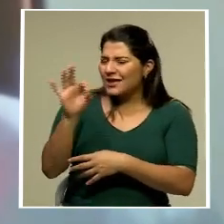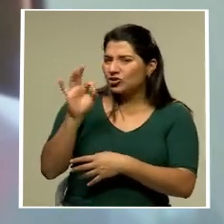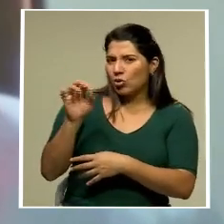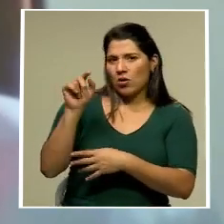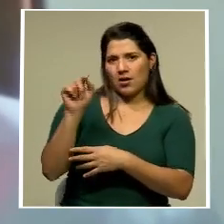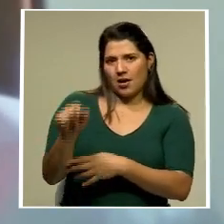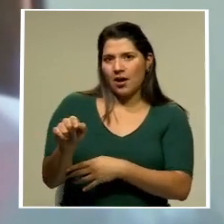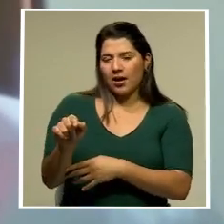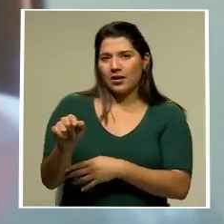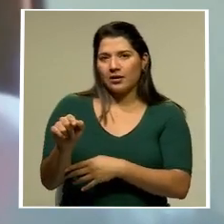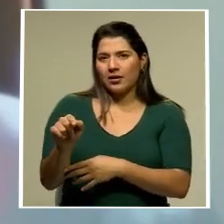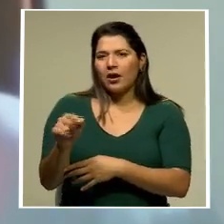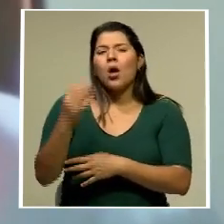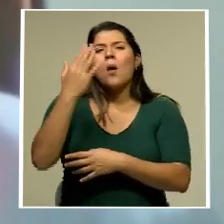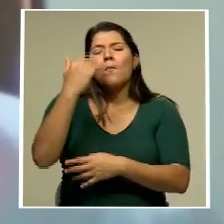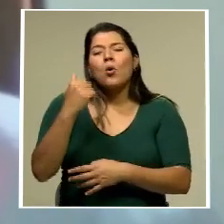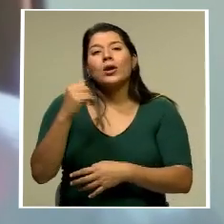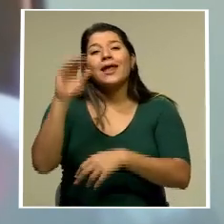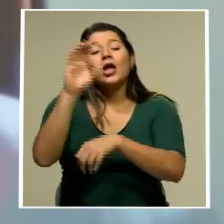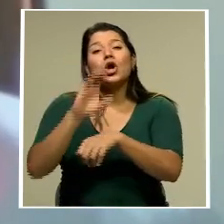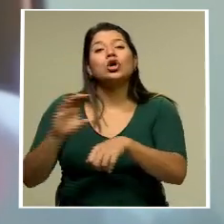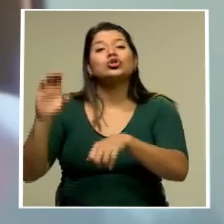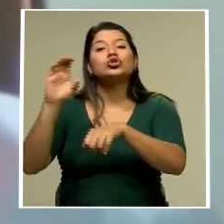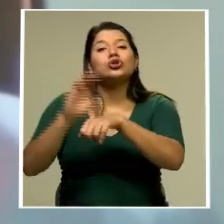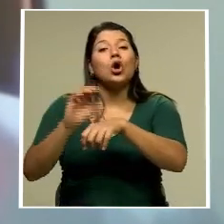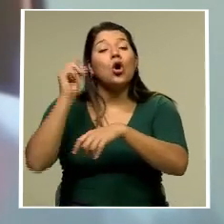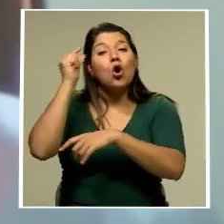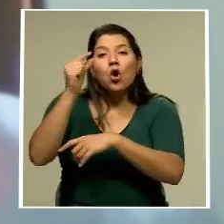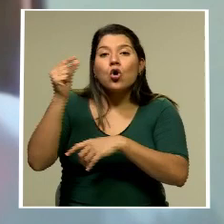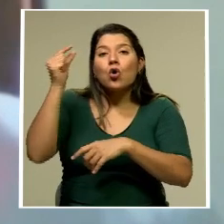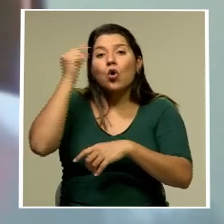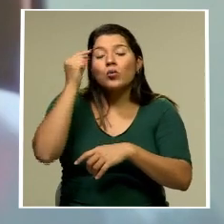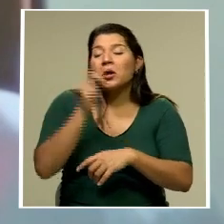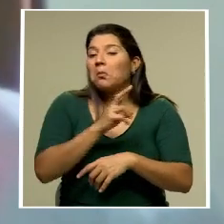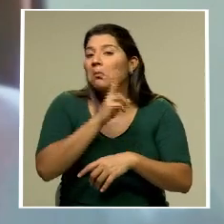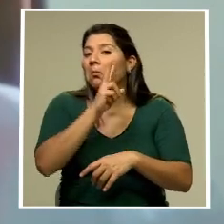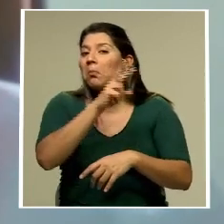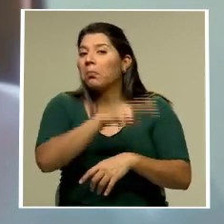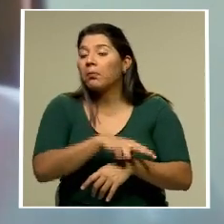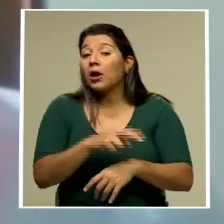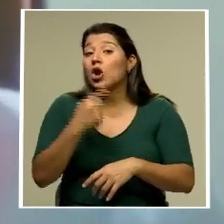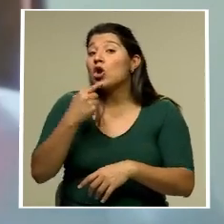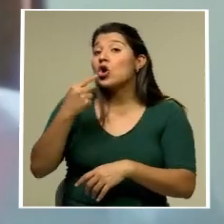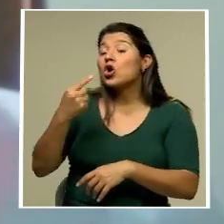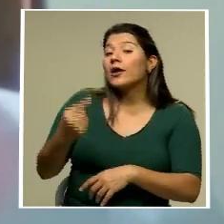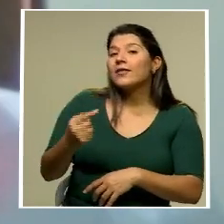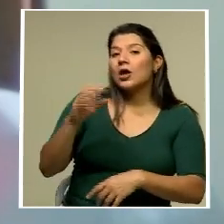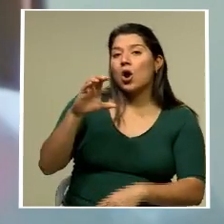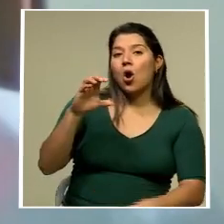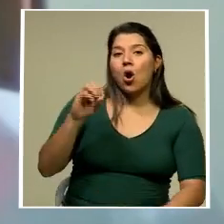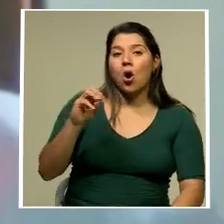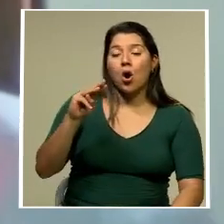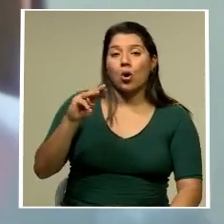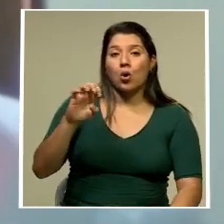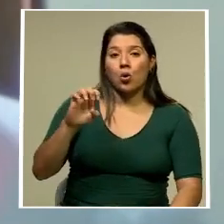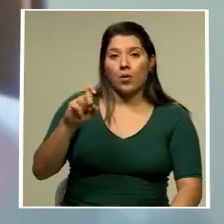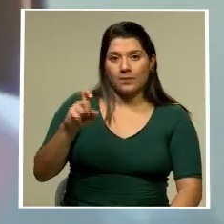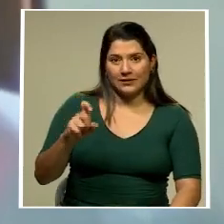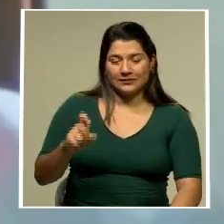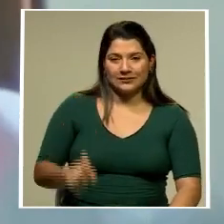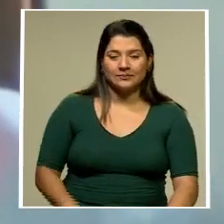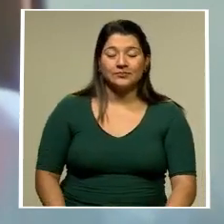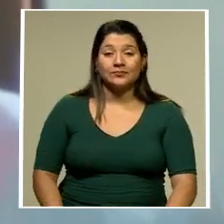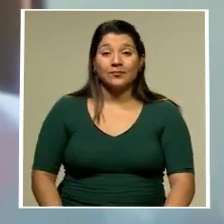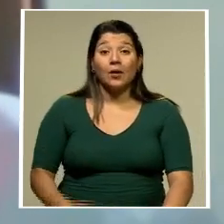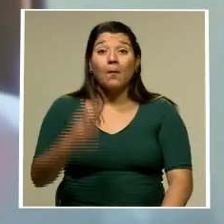apartó el Consejo de Gobierno como órgano colegiado de lo que indicó pues la sugerencia del señor Valenciano, ministro,